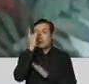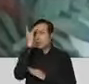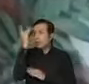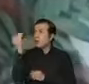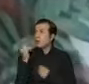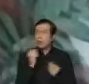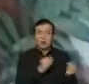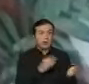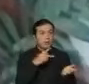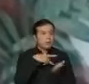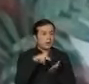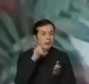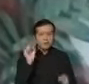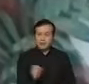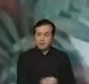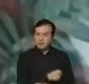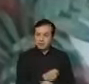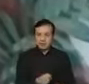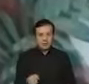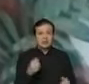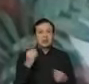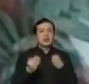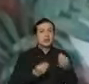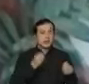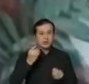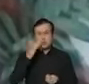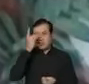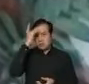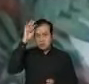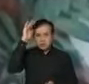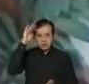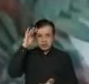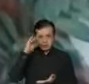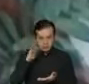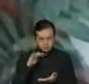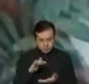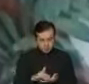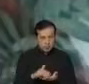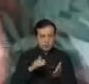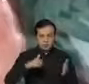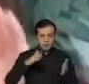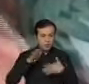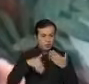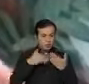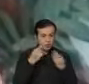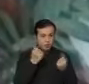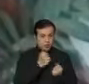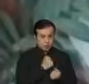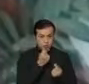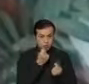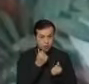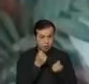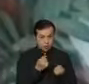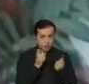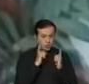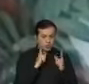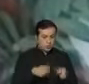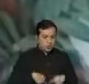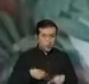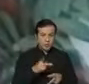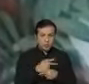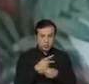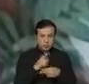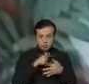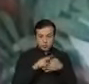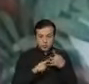Eso habría sido imposible. Lo que nosotros hemos hecho es reducir eso para dedicar el dinero que tenemos a salud, a producción, a las cuatro